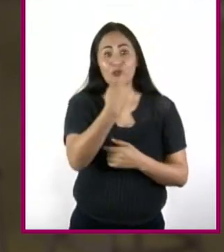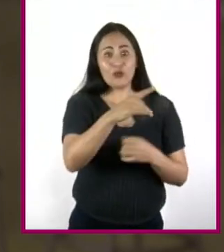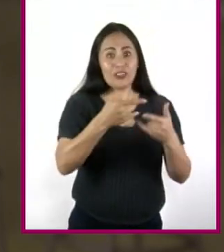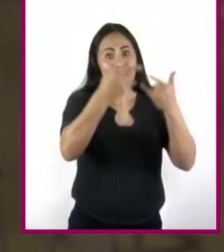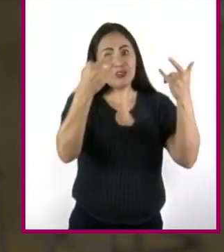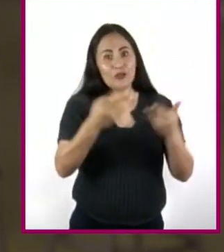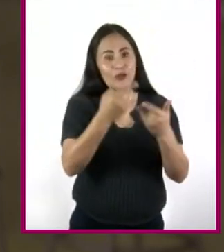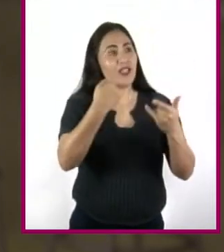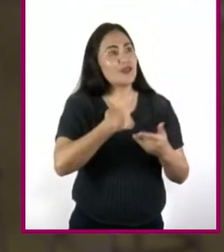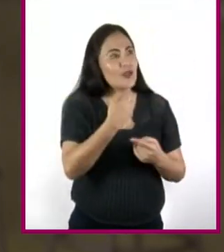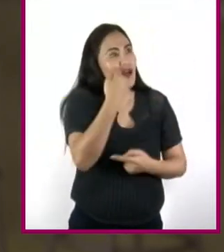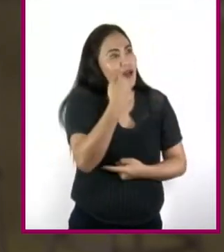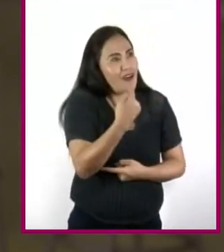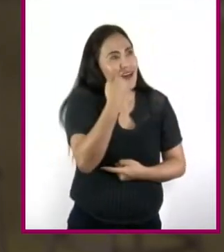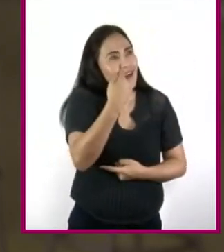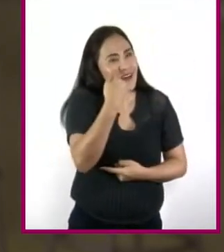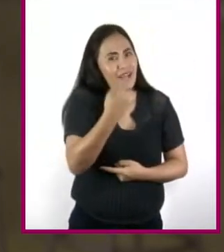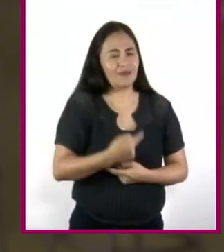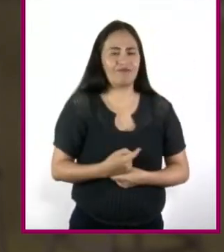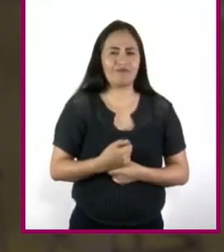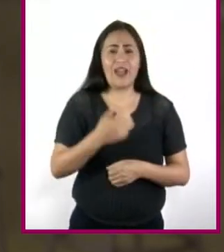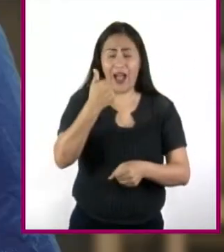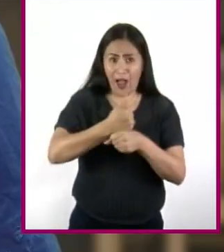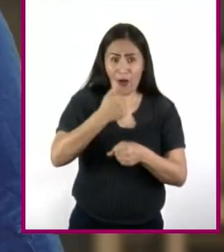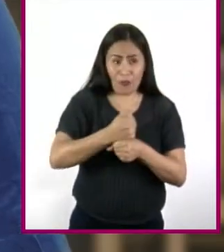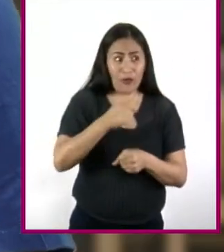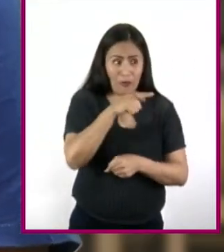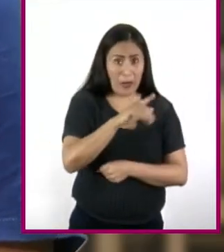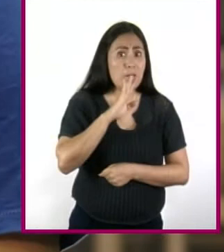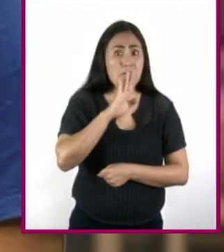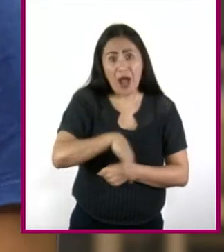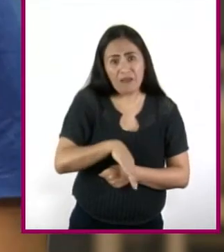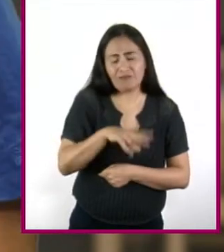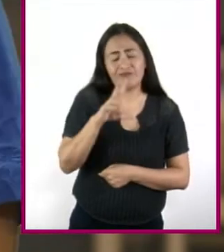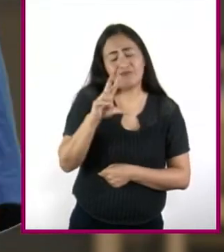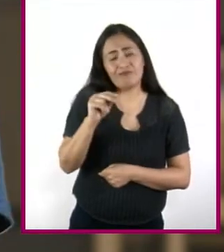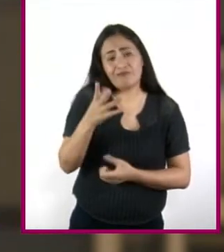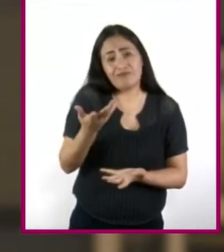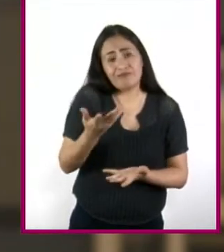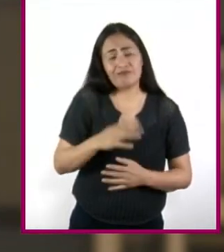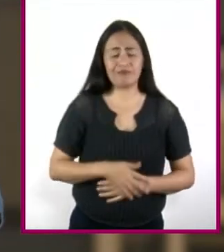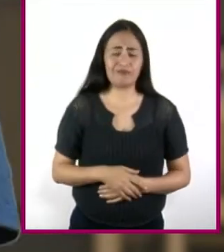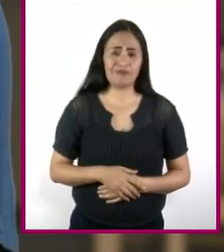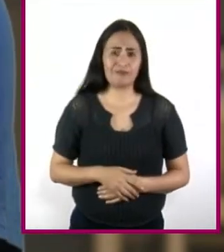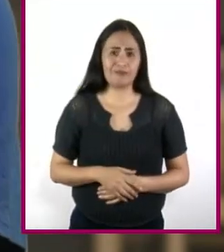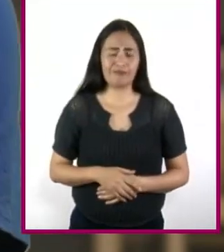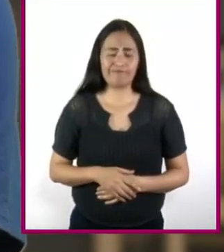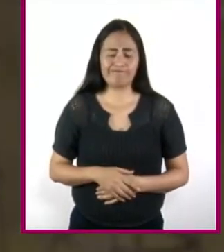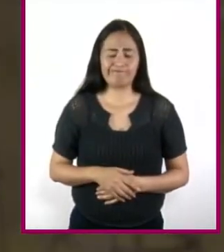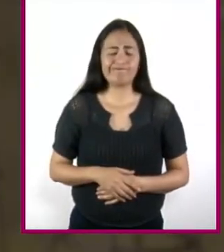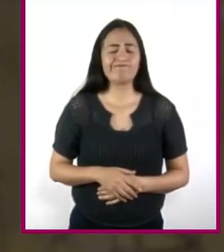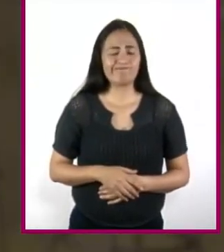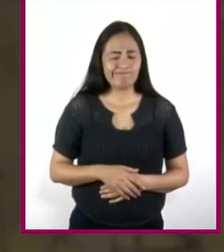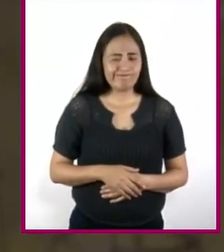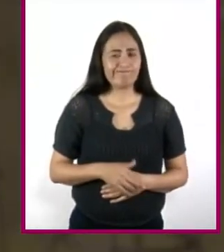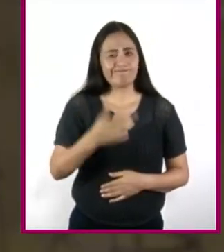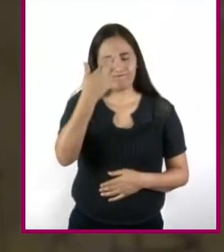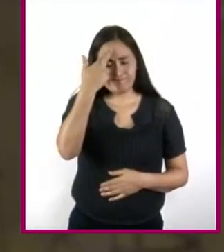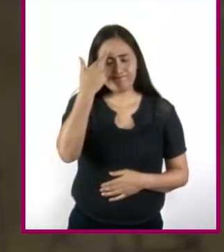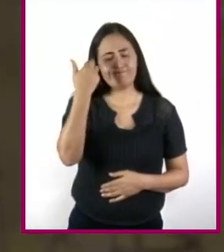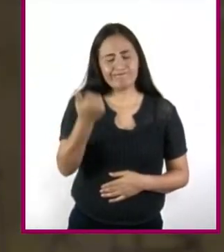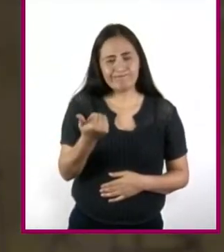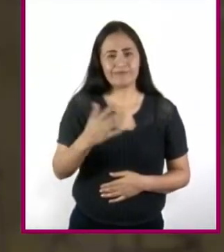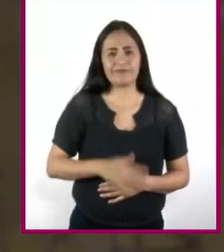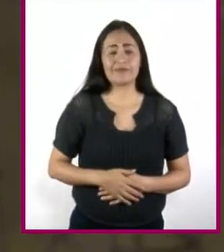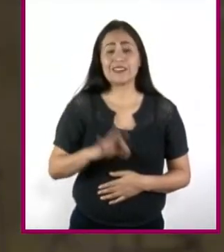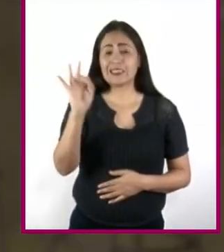historias. Yo diría que como abuelo no falló. Pues con razón. Tal vez mi abuelo